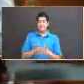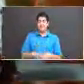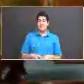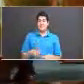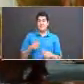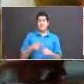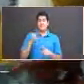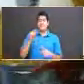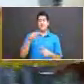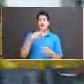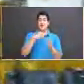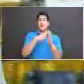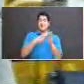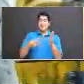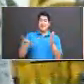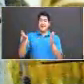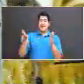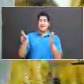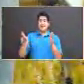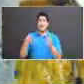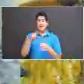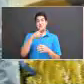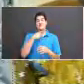Por eso en el retiro allá andaba, ¿verdad?